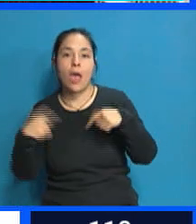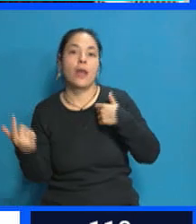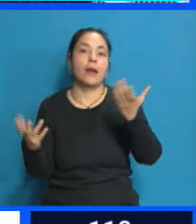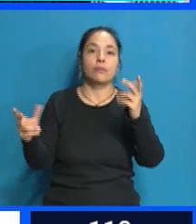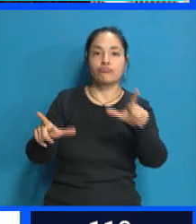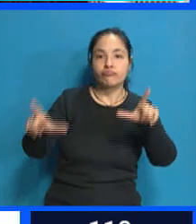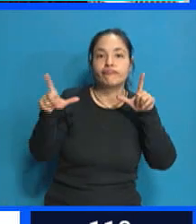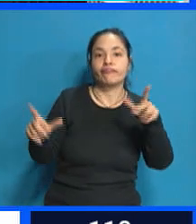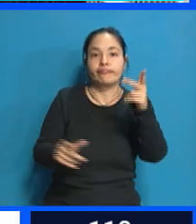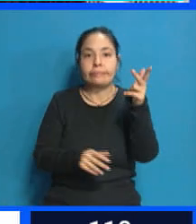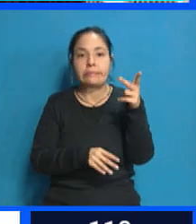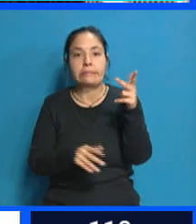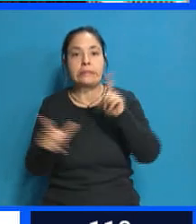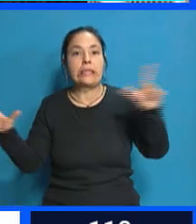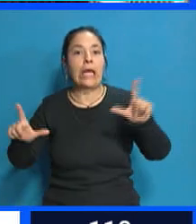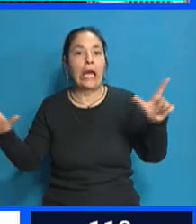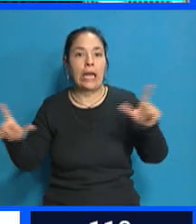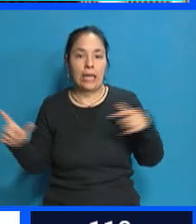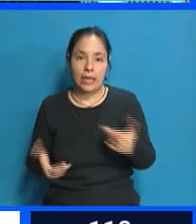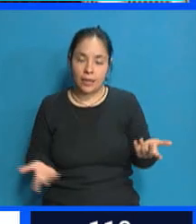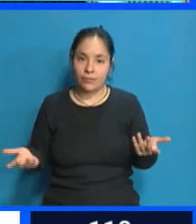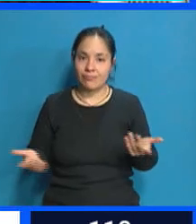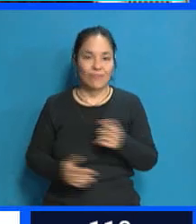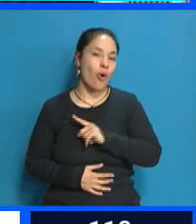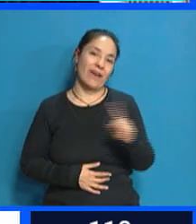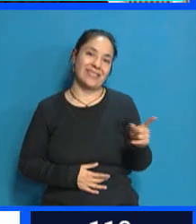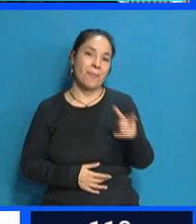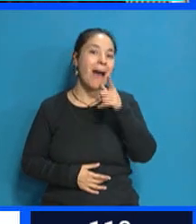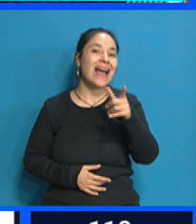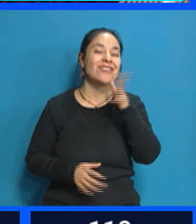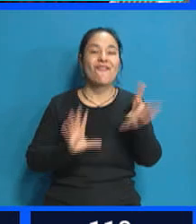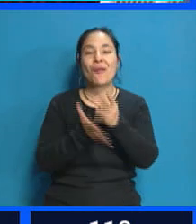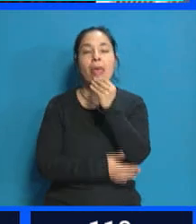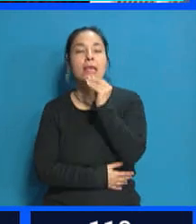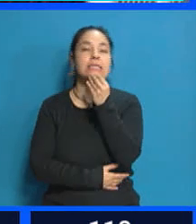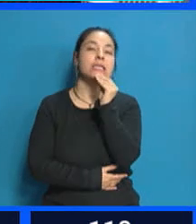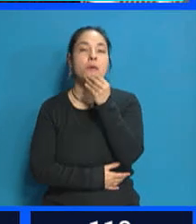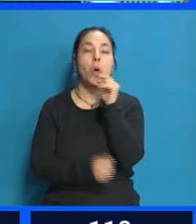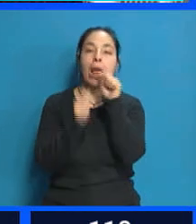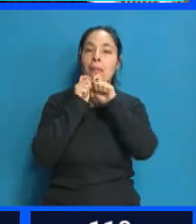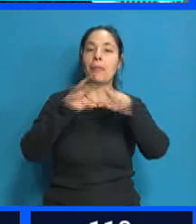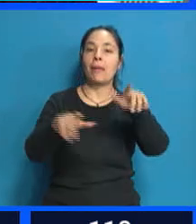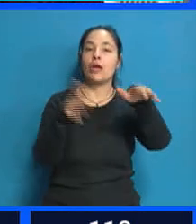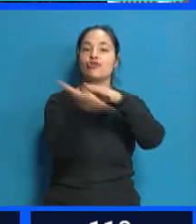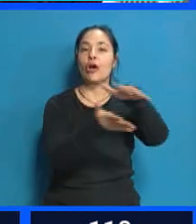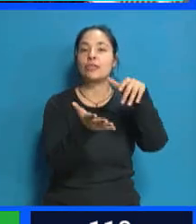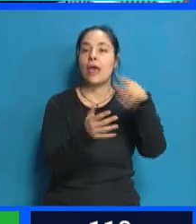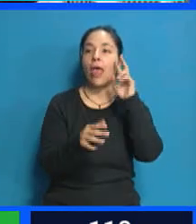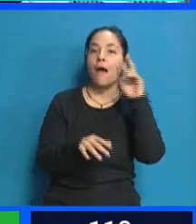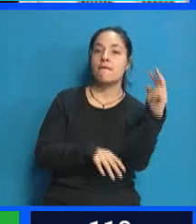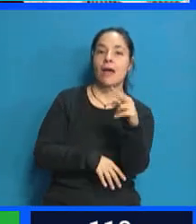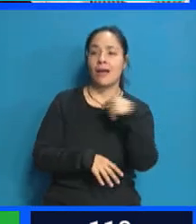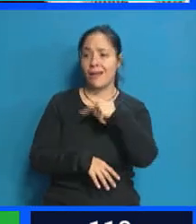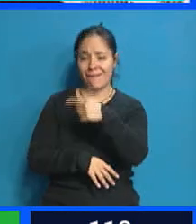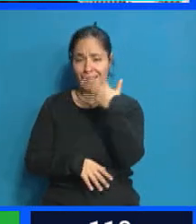no es, eso es para que el pueblo vea algo que no es, realmente no es, porque realmente no es. Hay que vivir